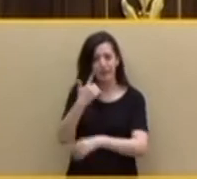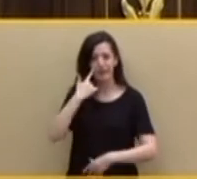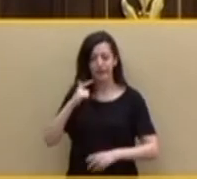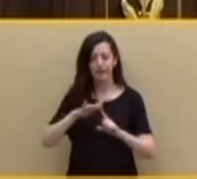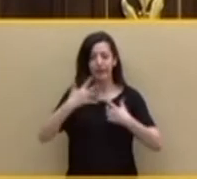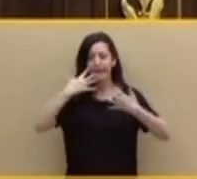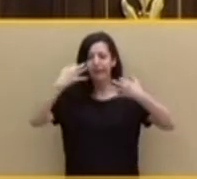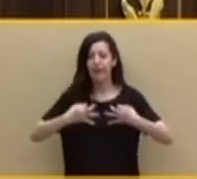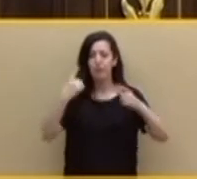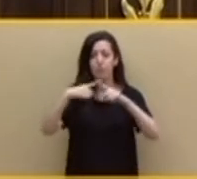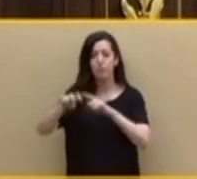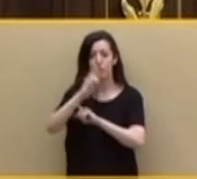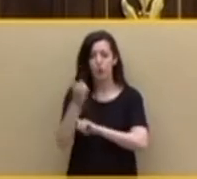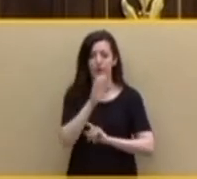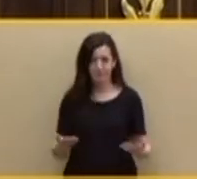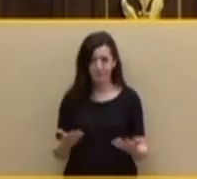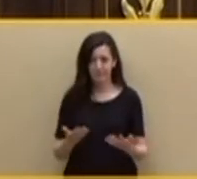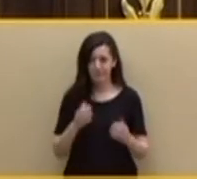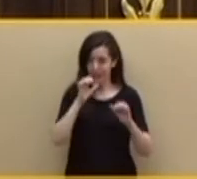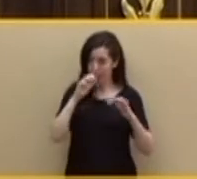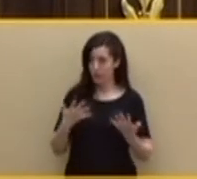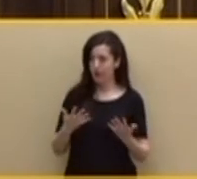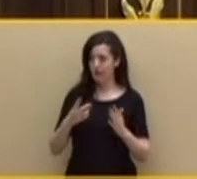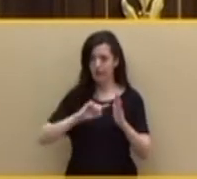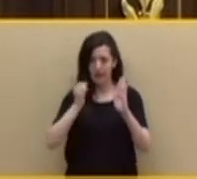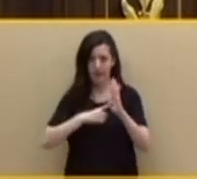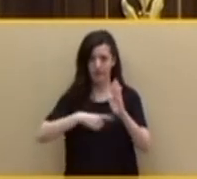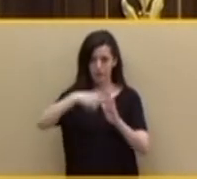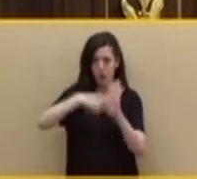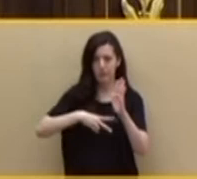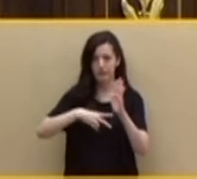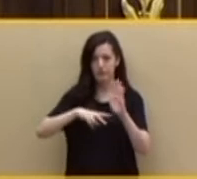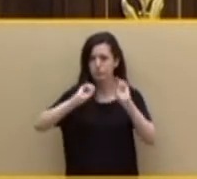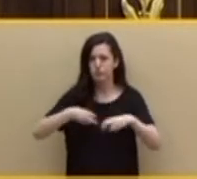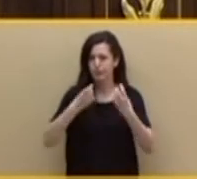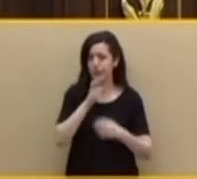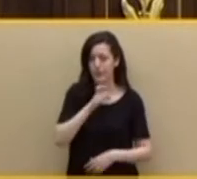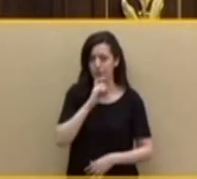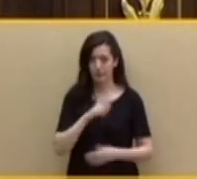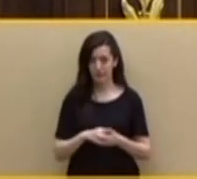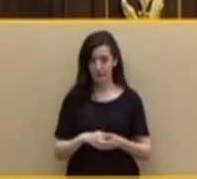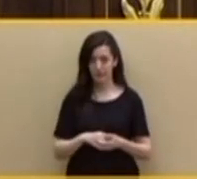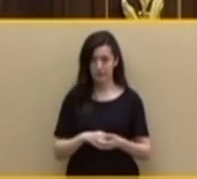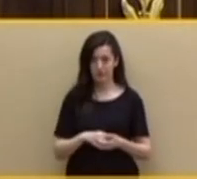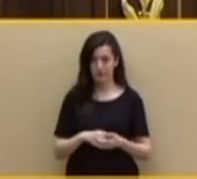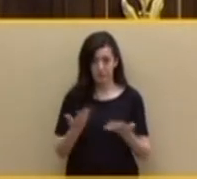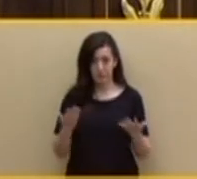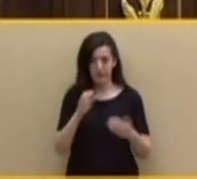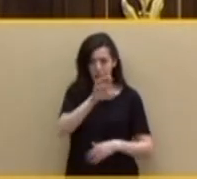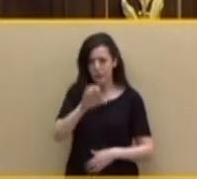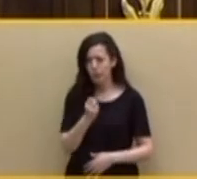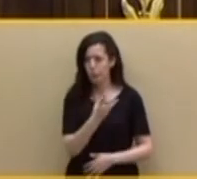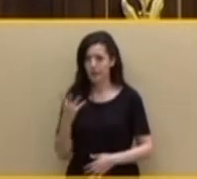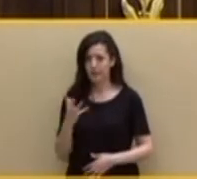y nos dice en qué consiste cuántas naciones caben en esa realidad si son naciones con estados sin estado